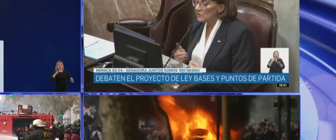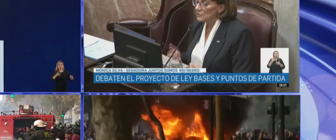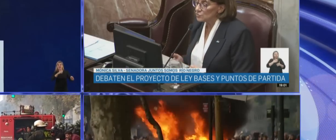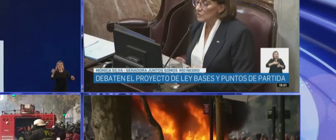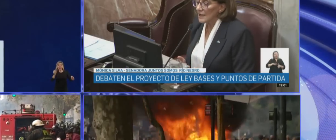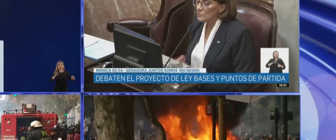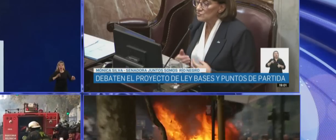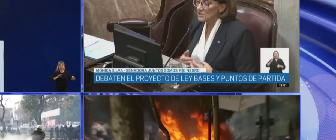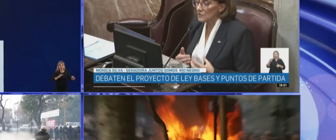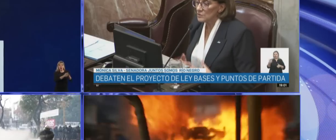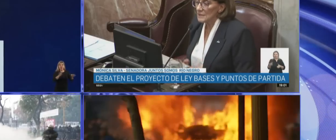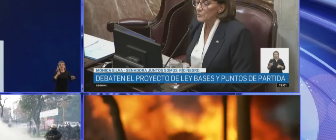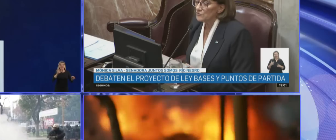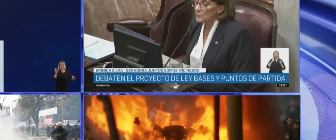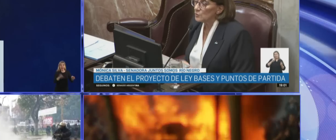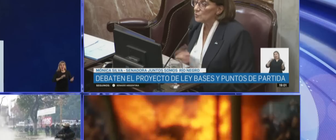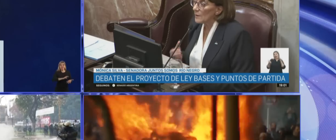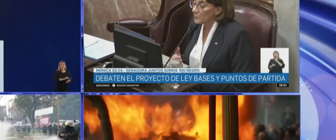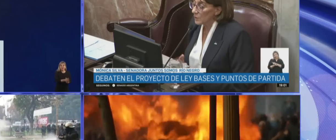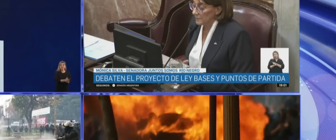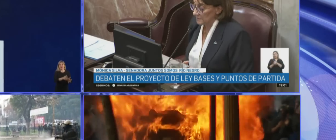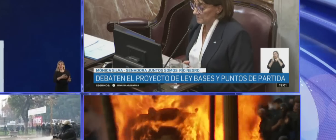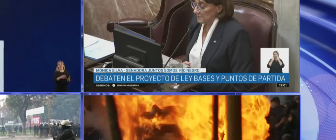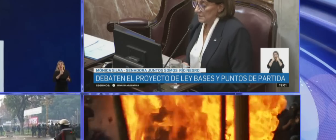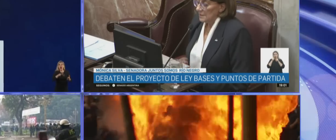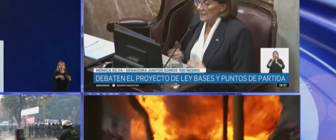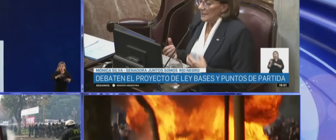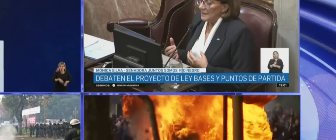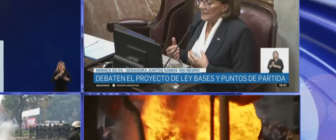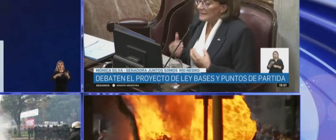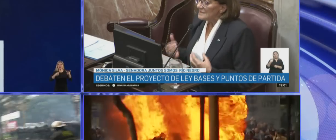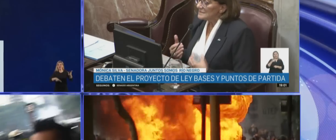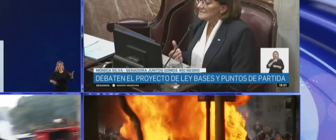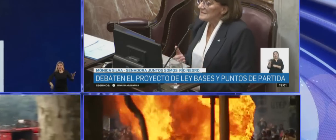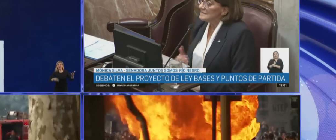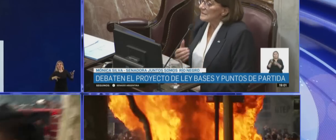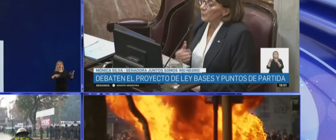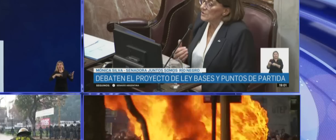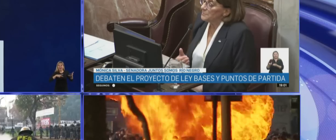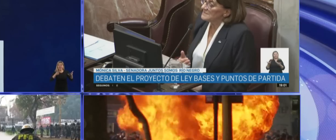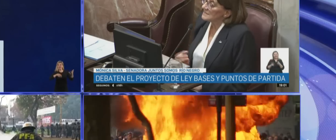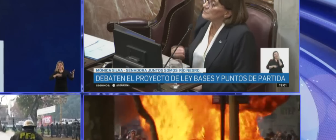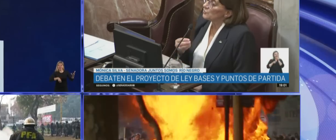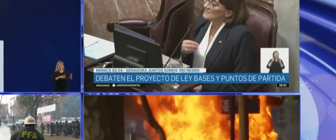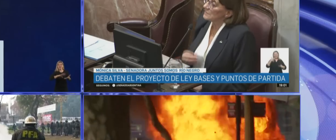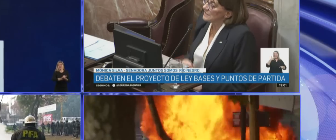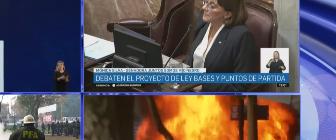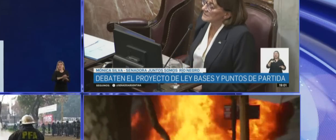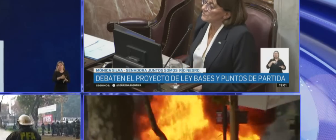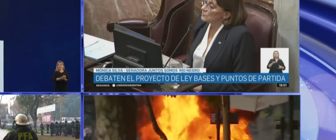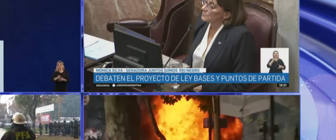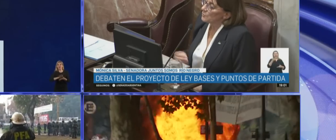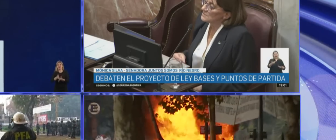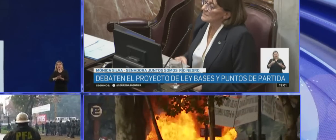el stock de recursos, riquezas y ventajas que nuestra edad dorada nos legó. Lo dilapidamos al servicio de la